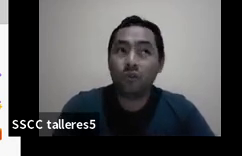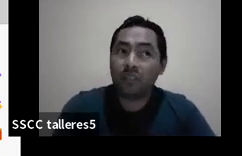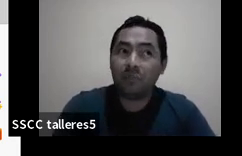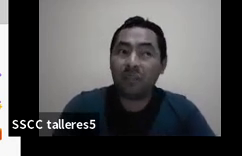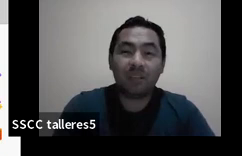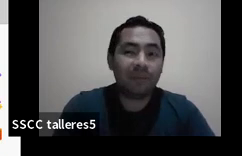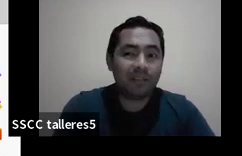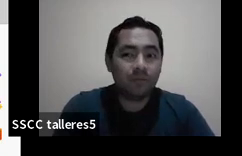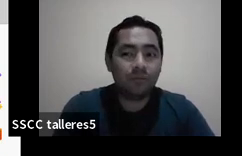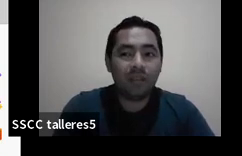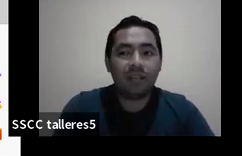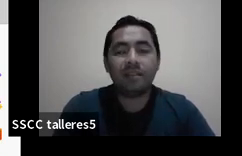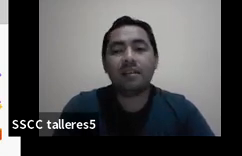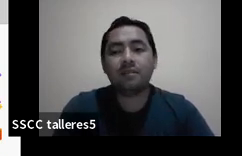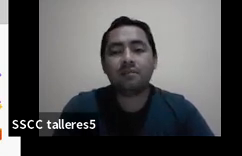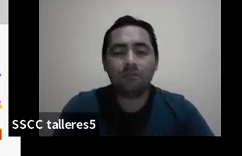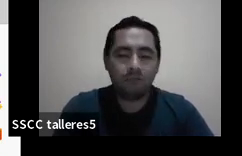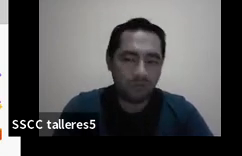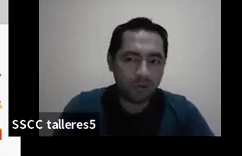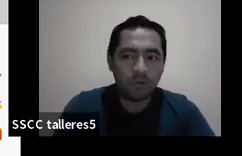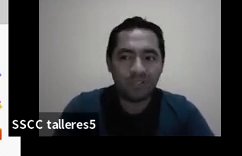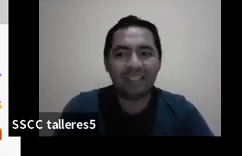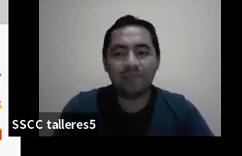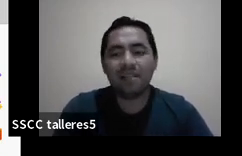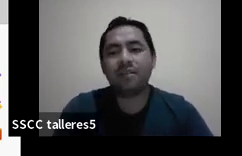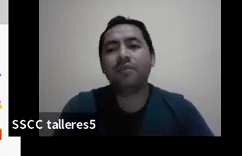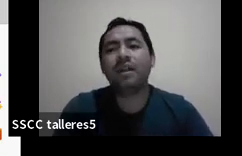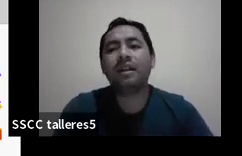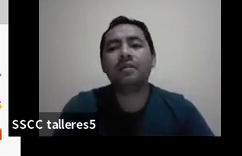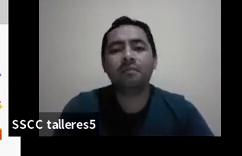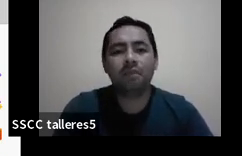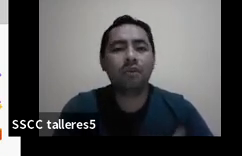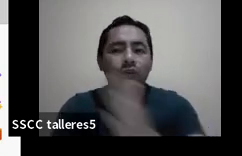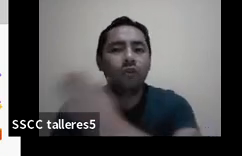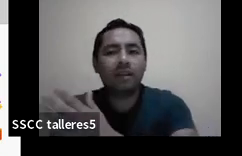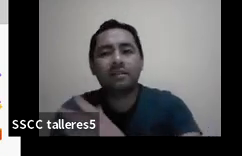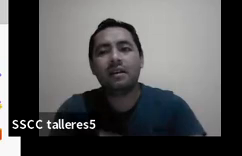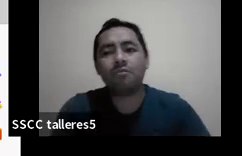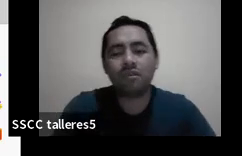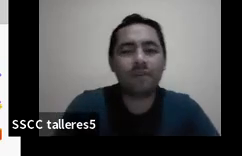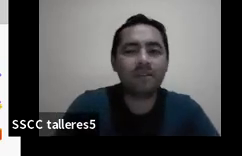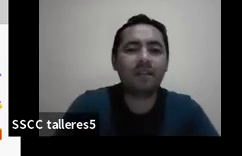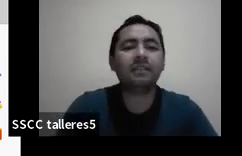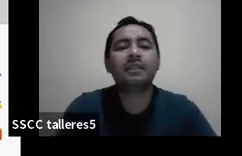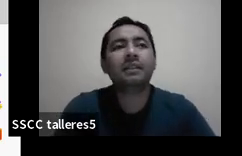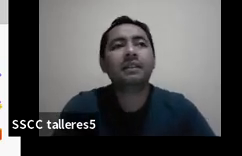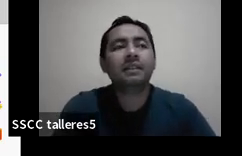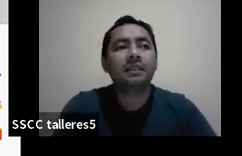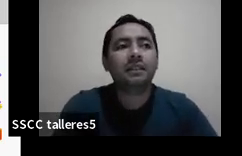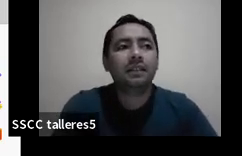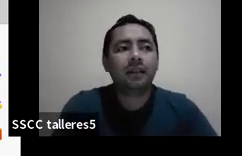A las justas pueden terminar secundaria quizás, ¿no? O algunos sí terminan secundaria, pero no ingresan a una